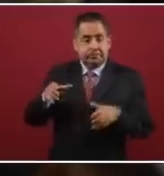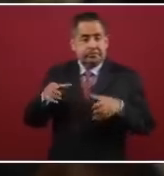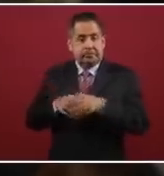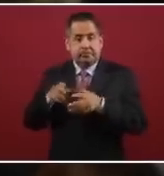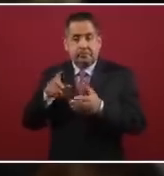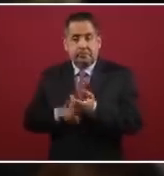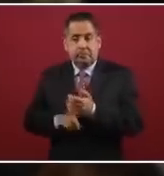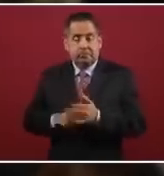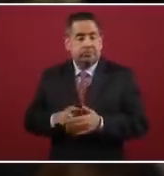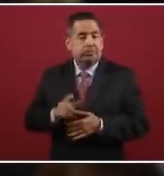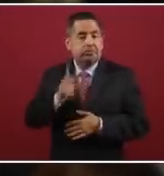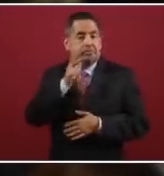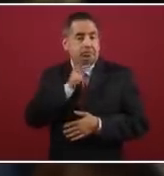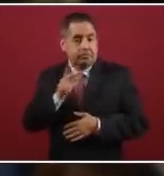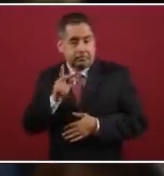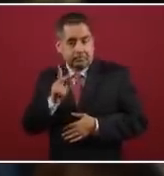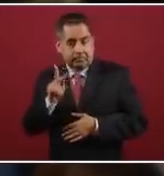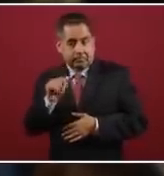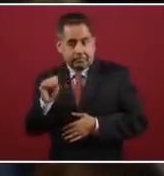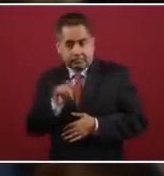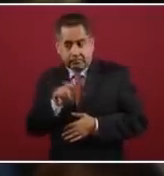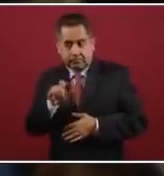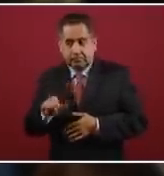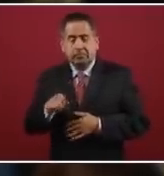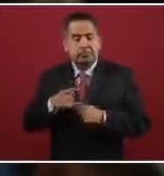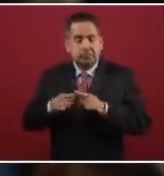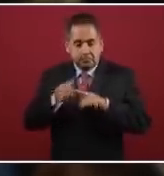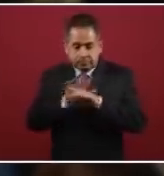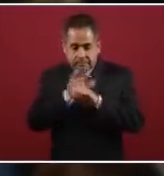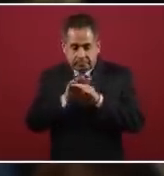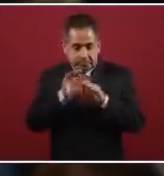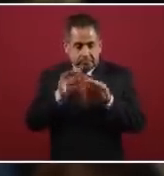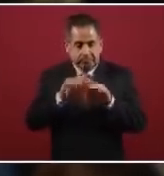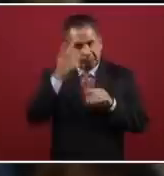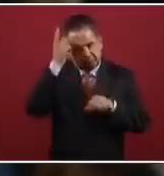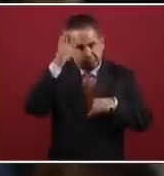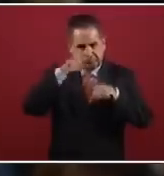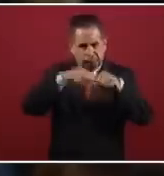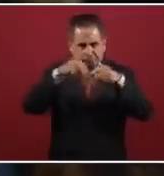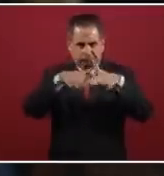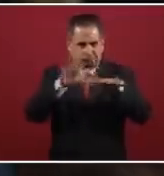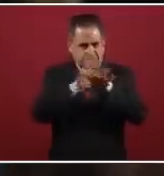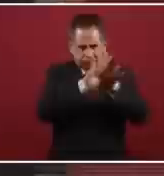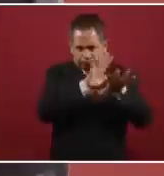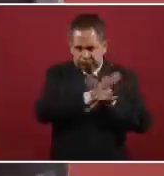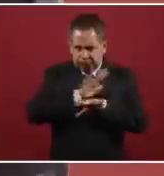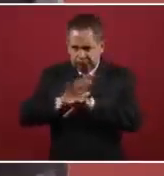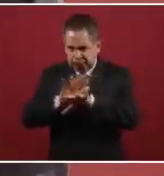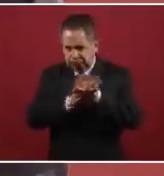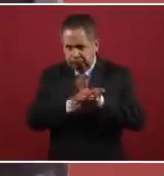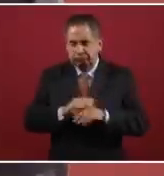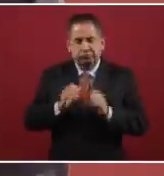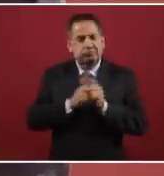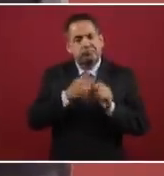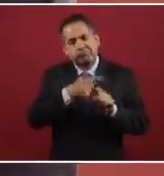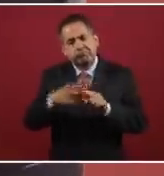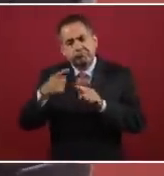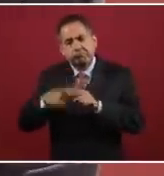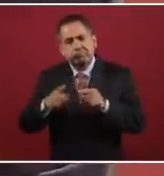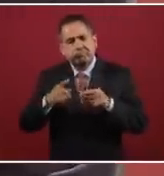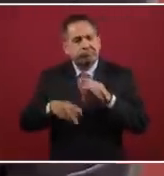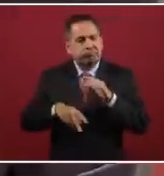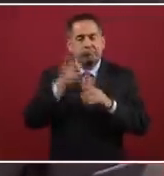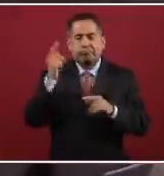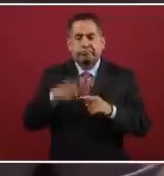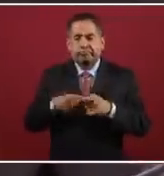operaciones de petróleo de Pemex, hizo varios cambios en su cúpula directiva. Con varios directores dejando la